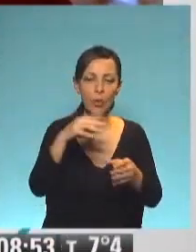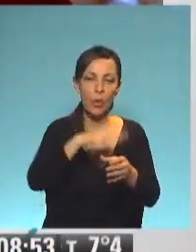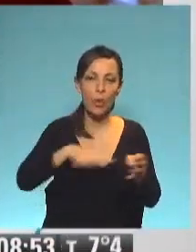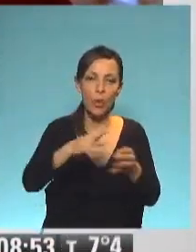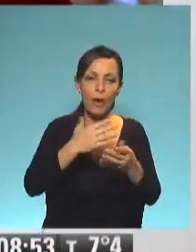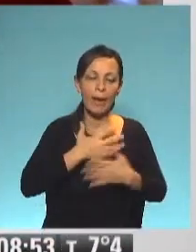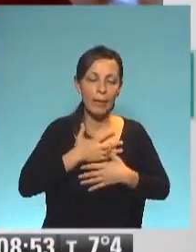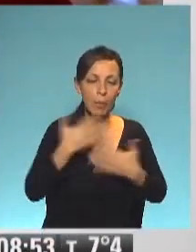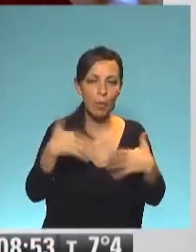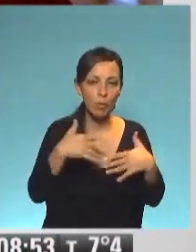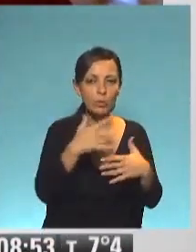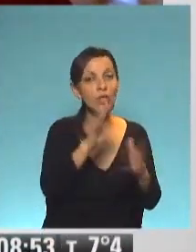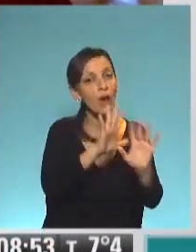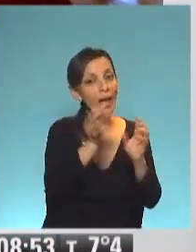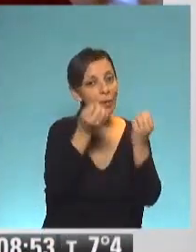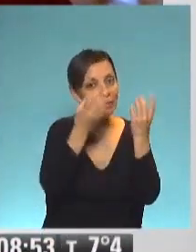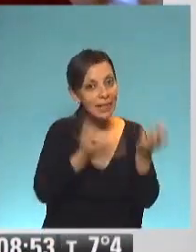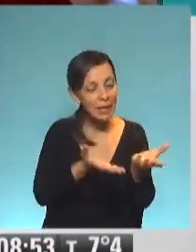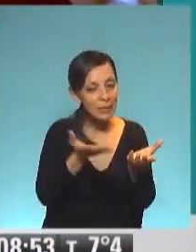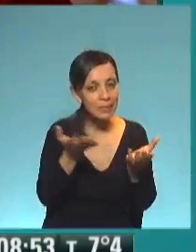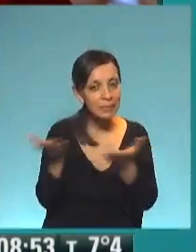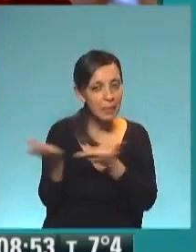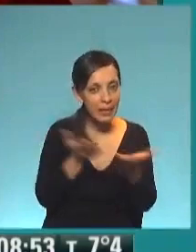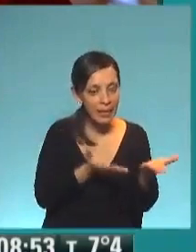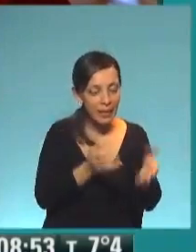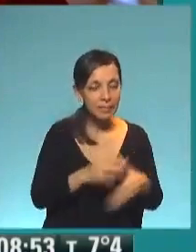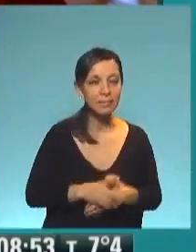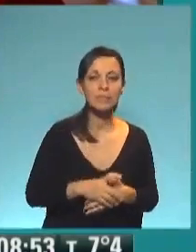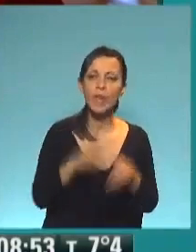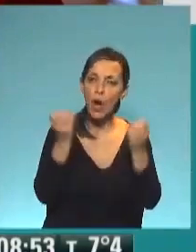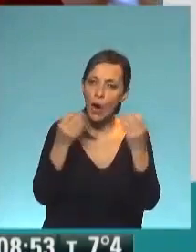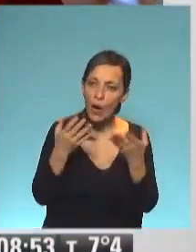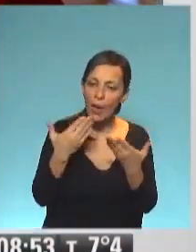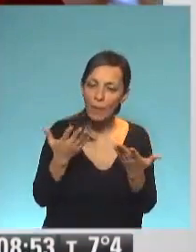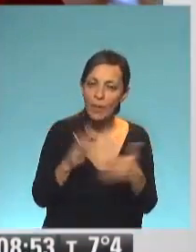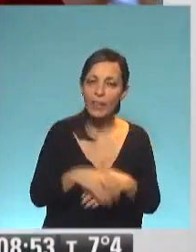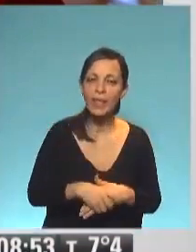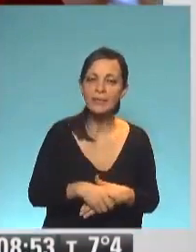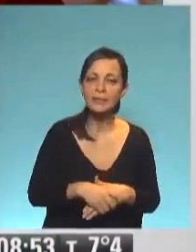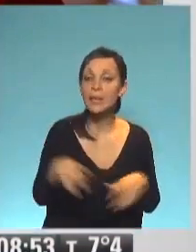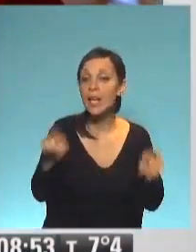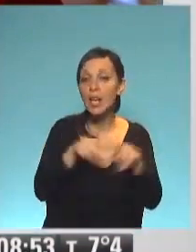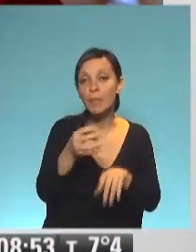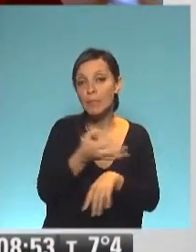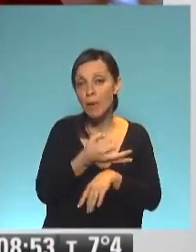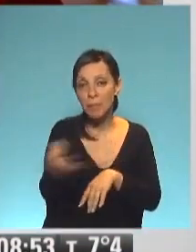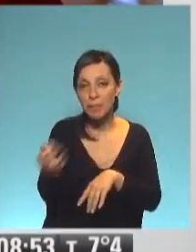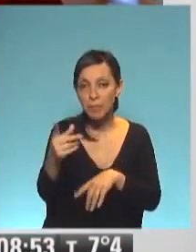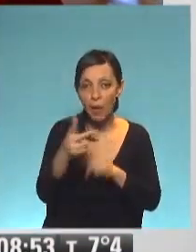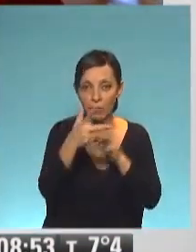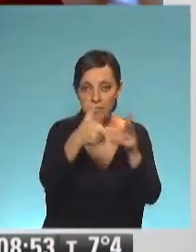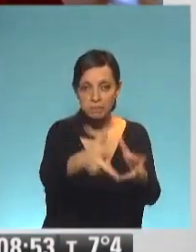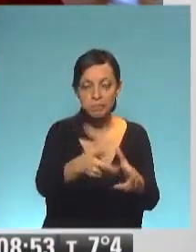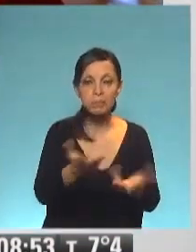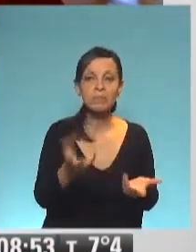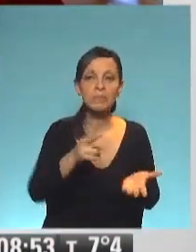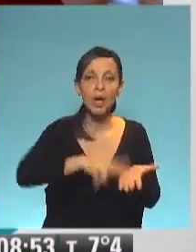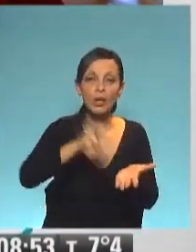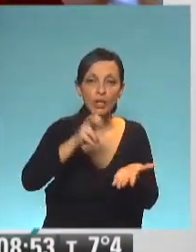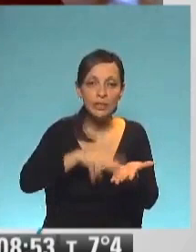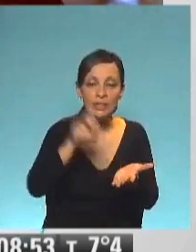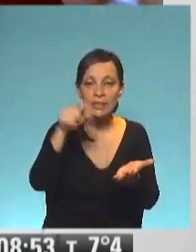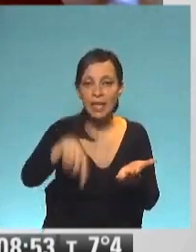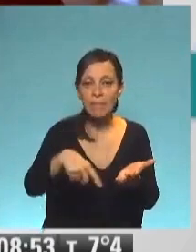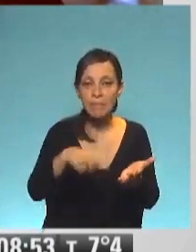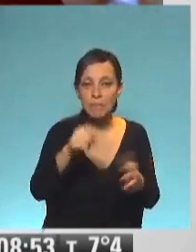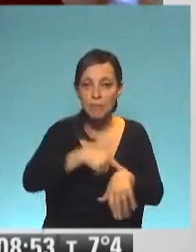Cari, ¿cómo estás? Bienvenida. Muy buenos días, Nati, aquí estamos. Y así como lo dijiste, la noticia de este momento